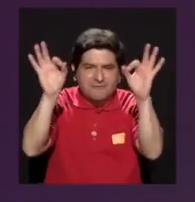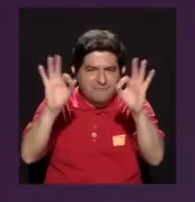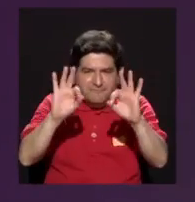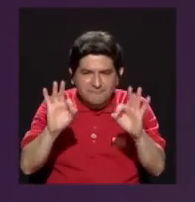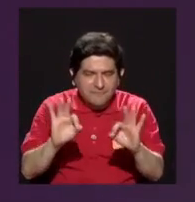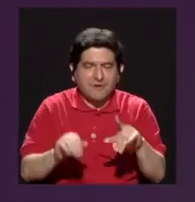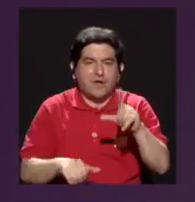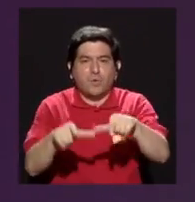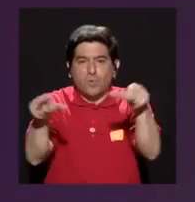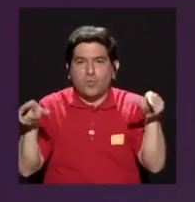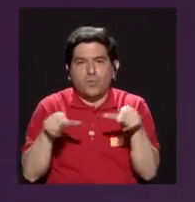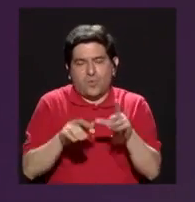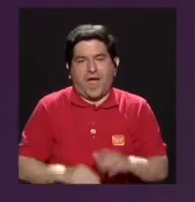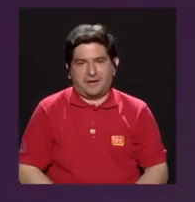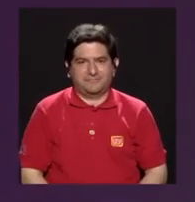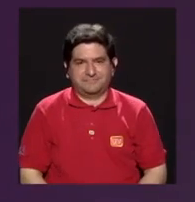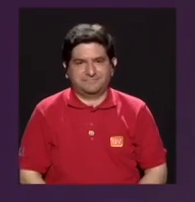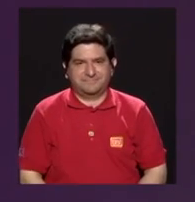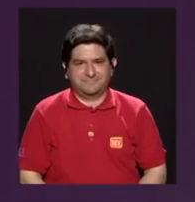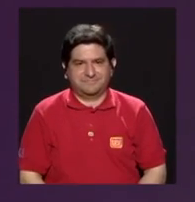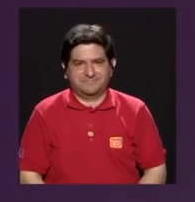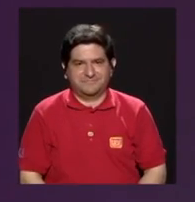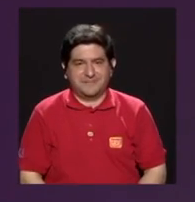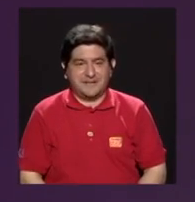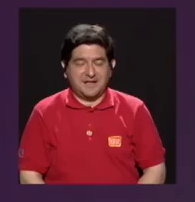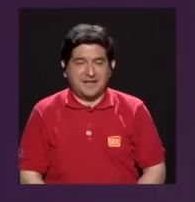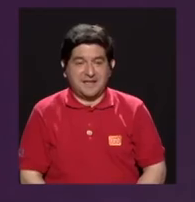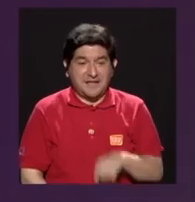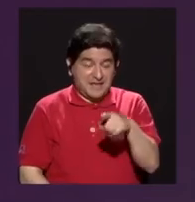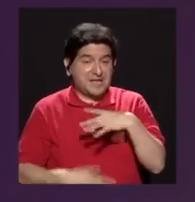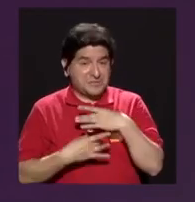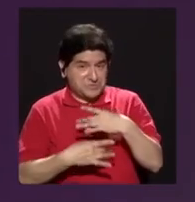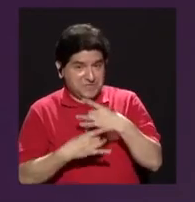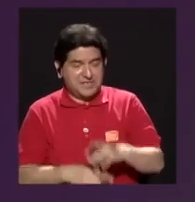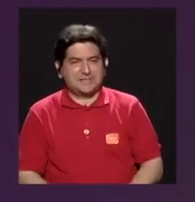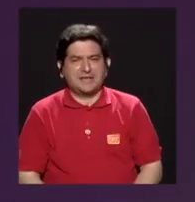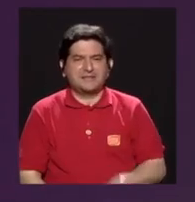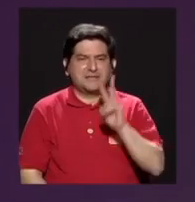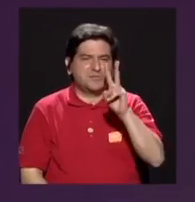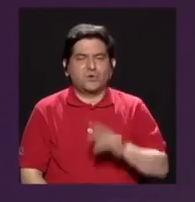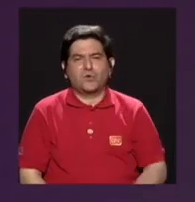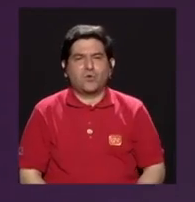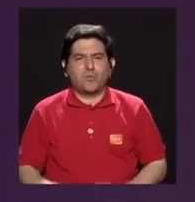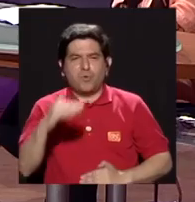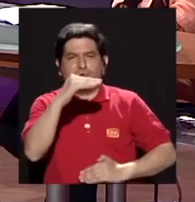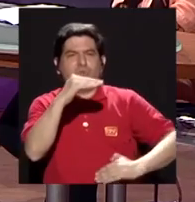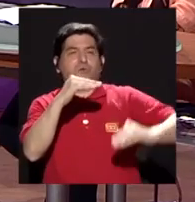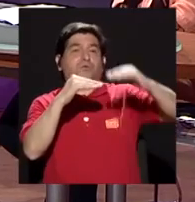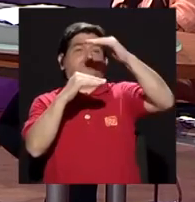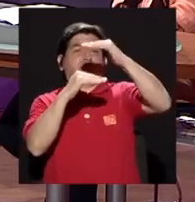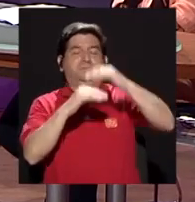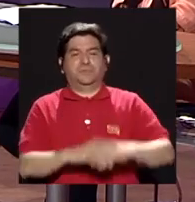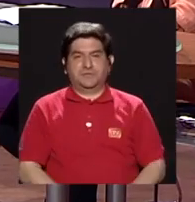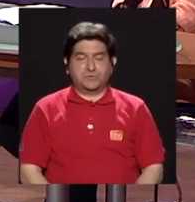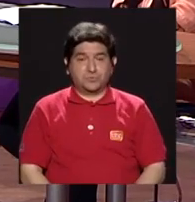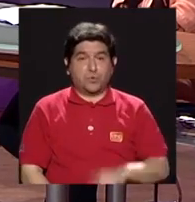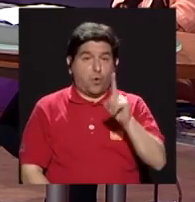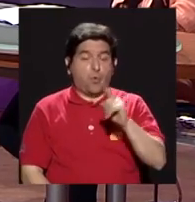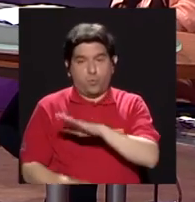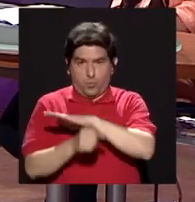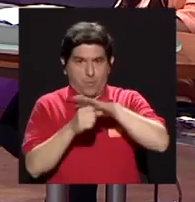lugar que es una dimensión muy interesante pasó como dos pisos verdad podría decir yo por lo menos un piso entero